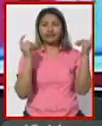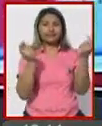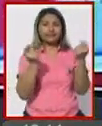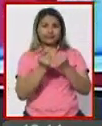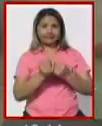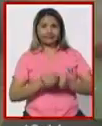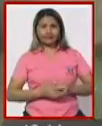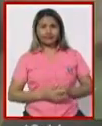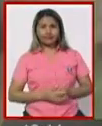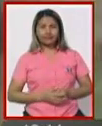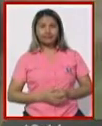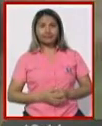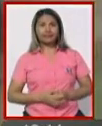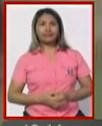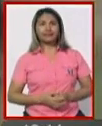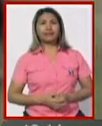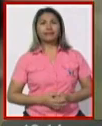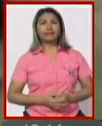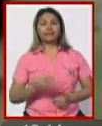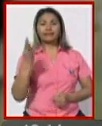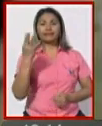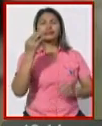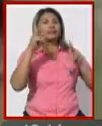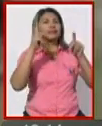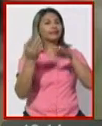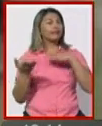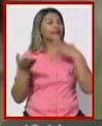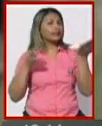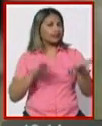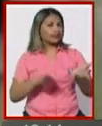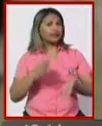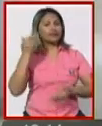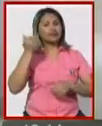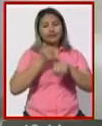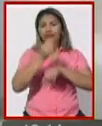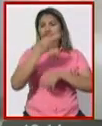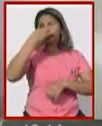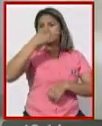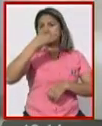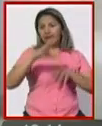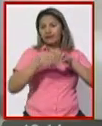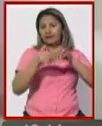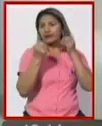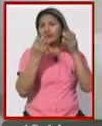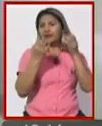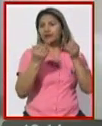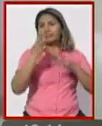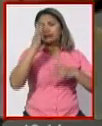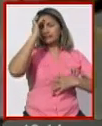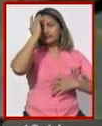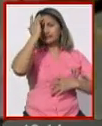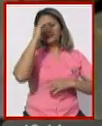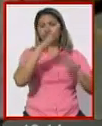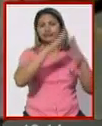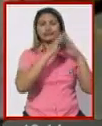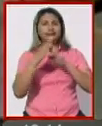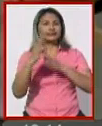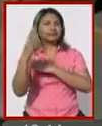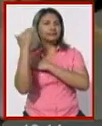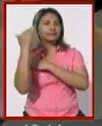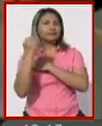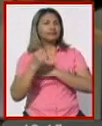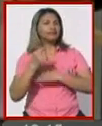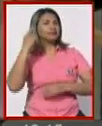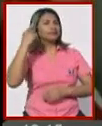departamento. Las 14 personas fallecidas por influenza y el incremento de los casos en la ciudad de Santa Cruz